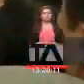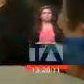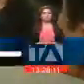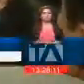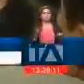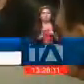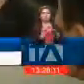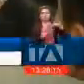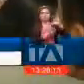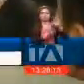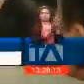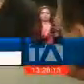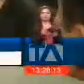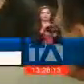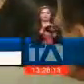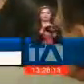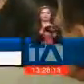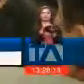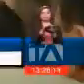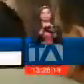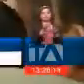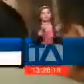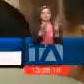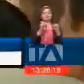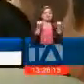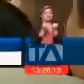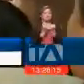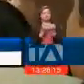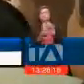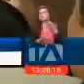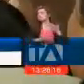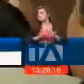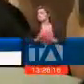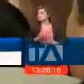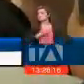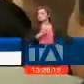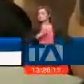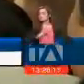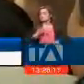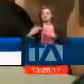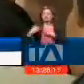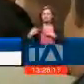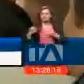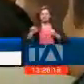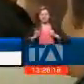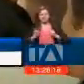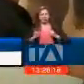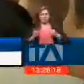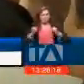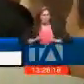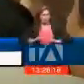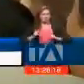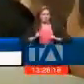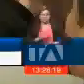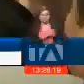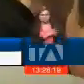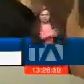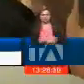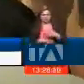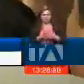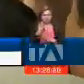la institucionalidad del Consejo de Participación Ciudadana y Control Social y vamos a hacer todo lo que esté al alcance de nuestras manos para que se pueda evidenciar